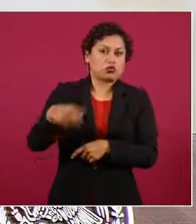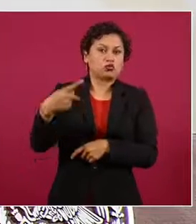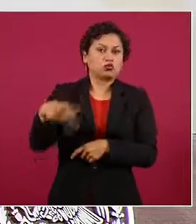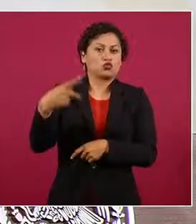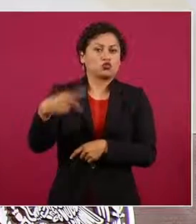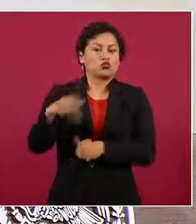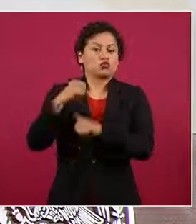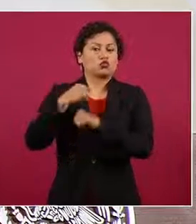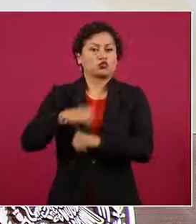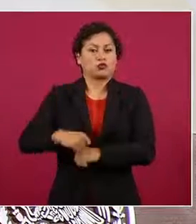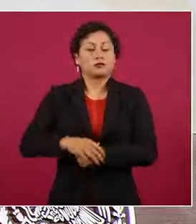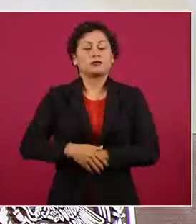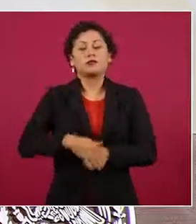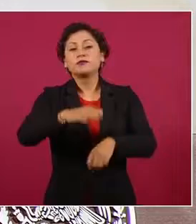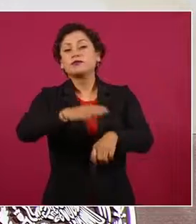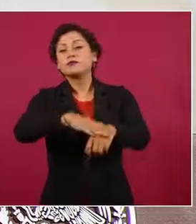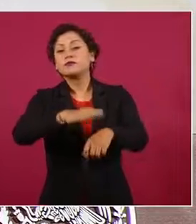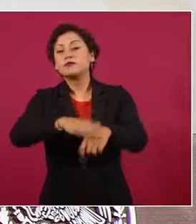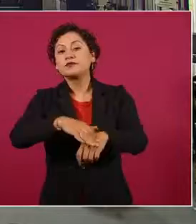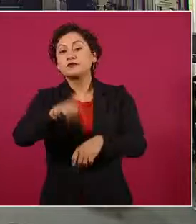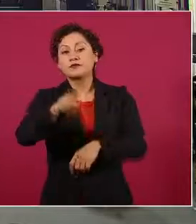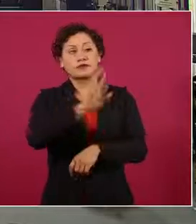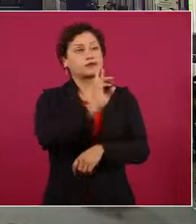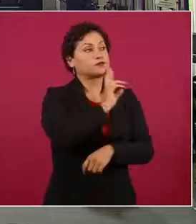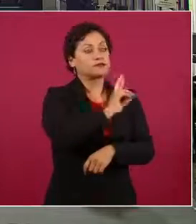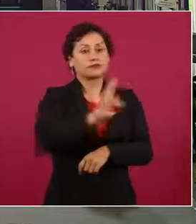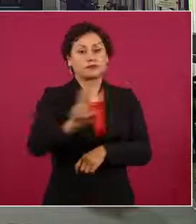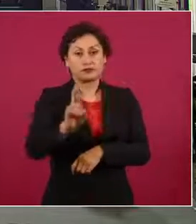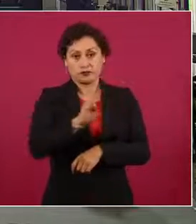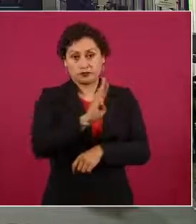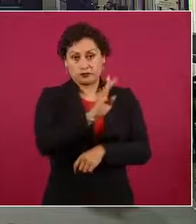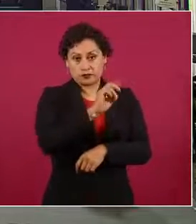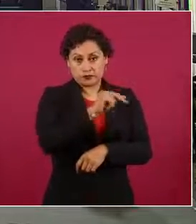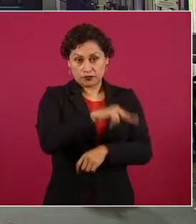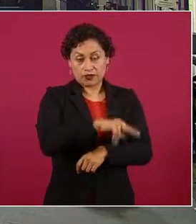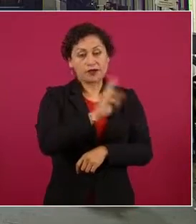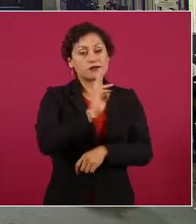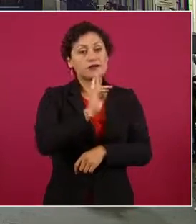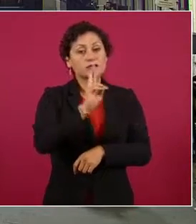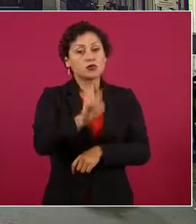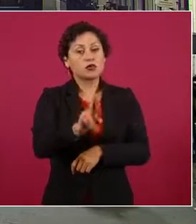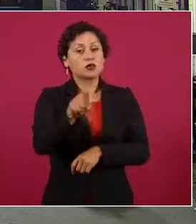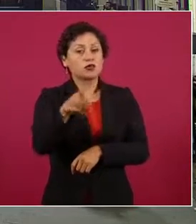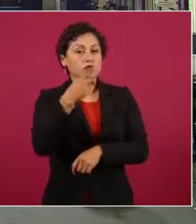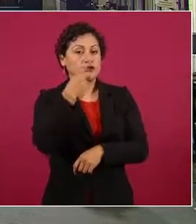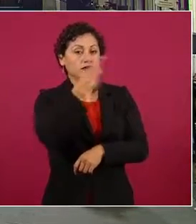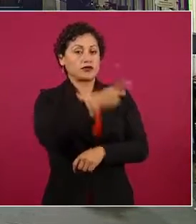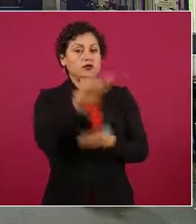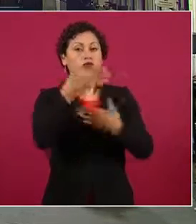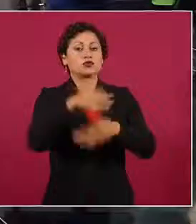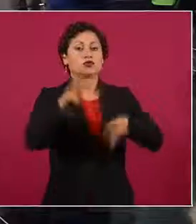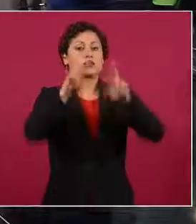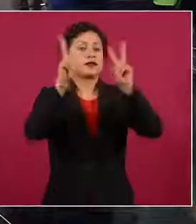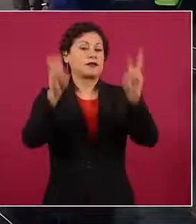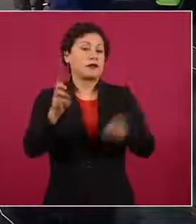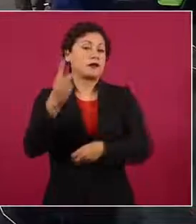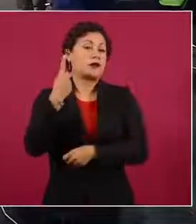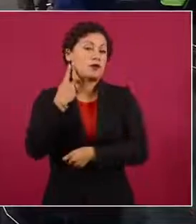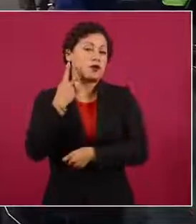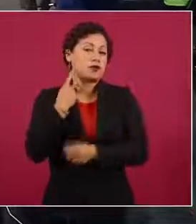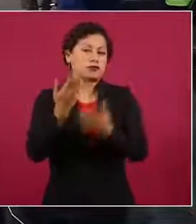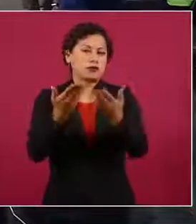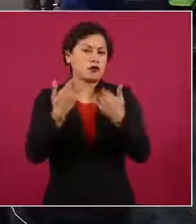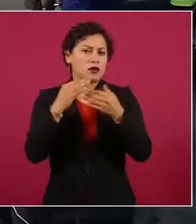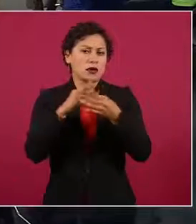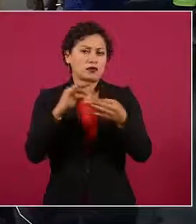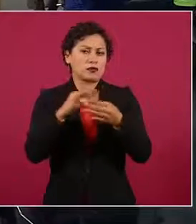¿Y qué le respondió el señor Blinken en torno a esto que usted le planteó de que podría ser un asunto político y si nos detalla más sobre lo